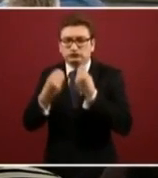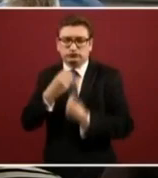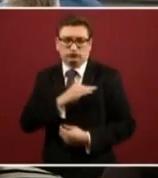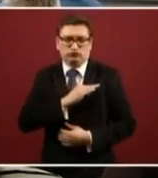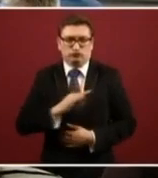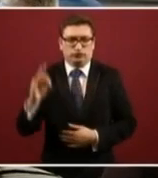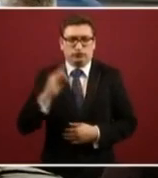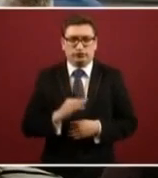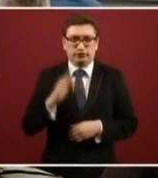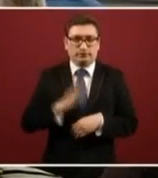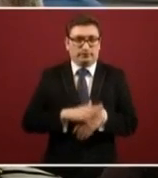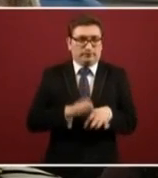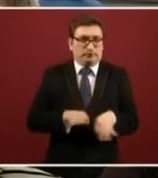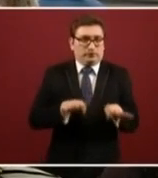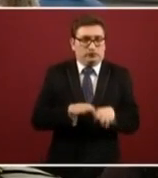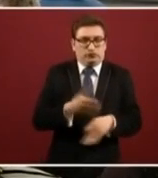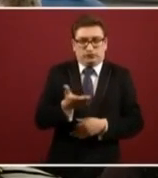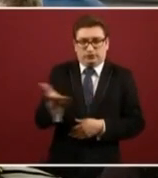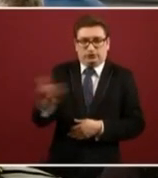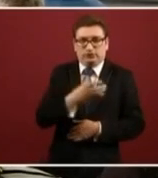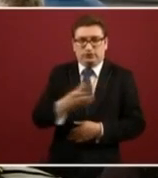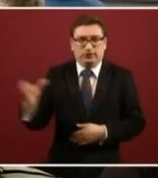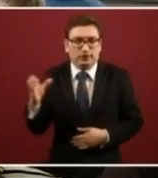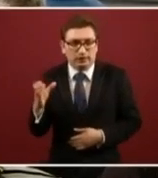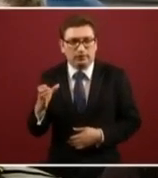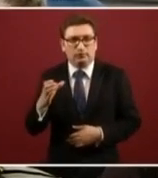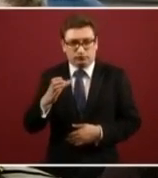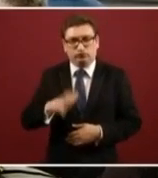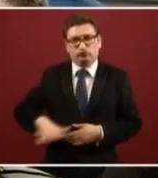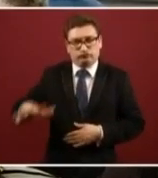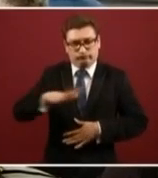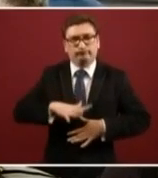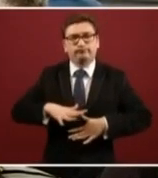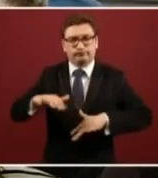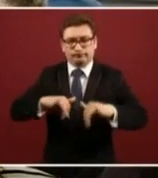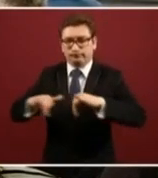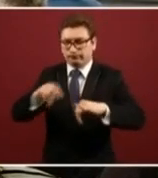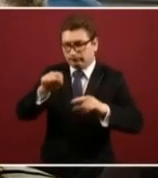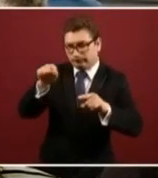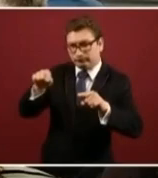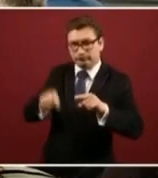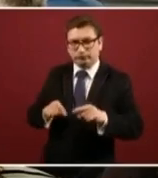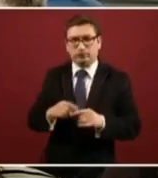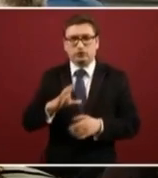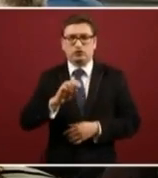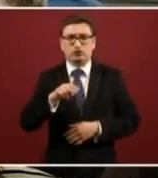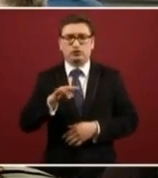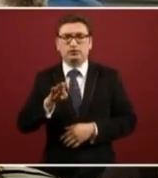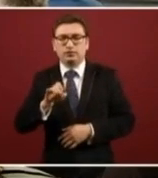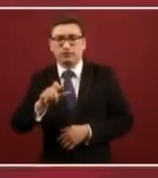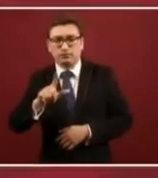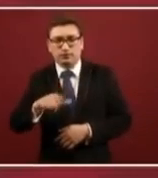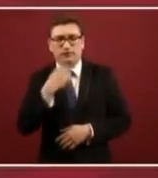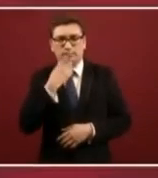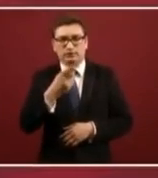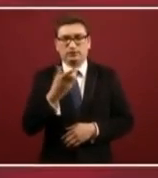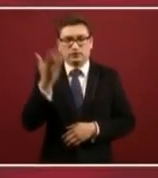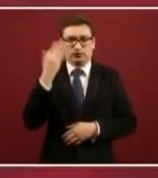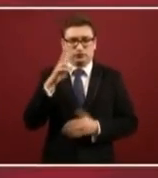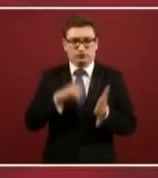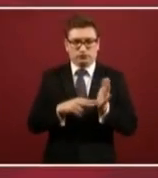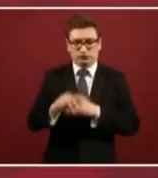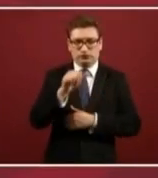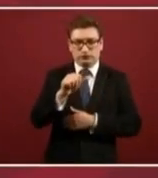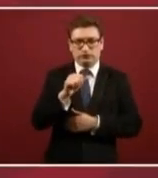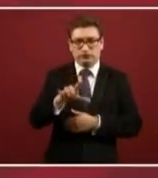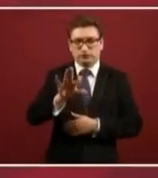particularmente aquellos que viven en las condiciones rurales, en los territorios rurales. Según datos de la Coneval, que son datos del 2016,